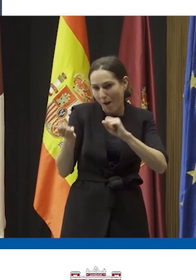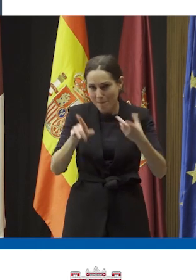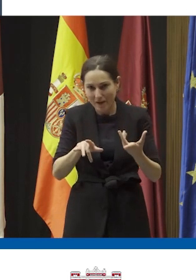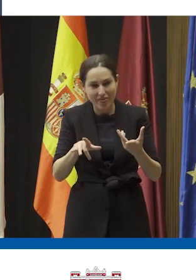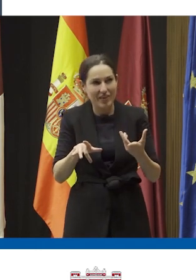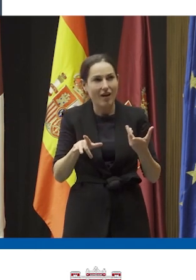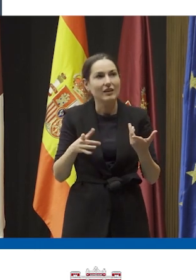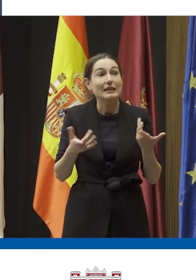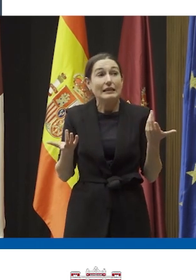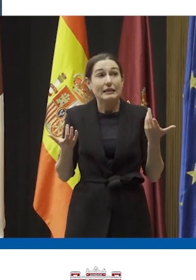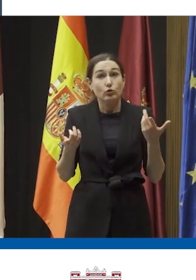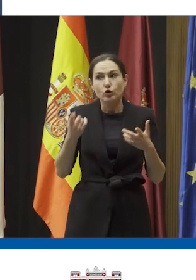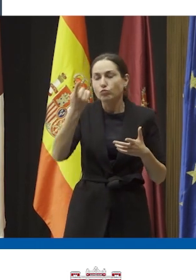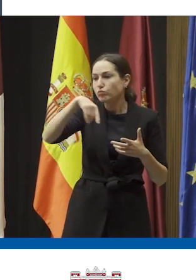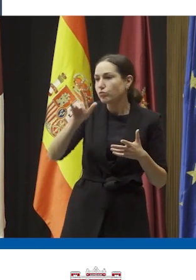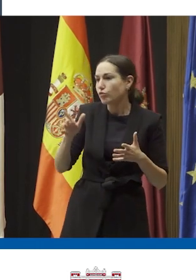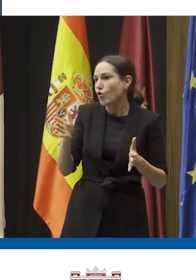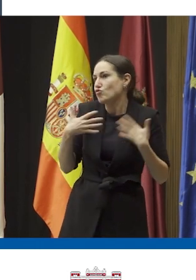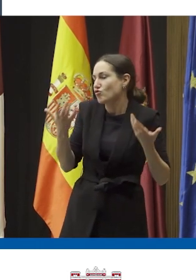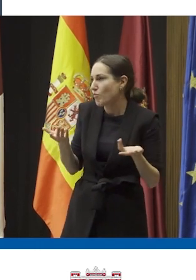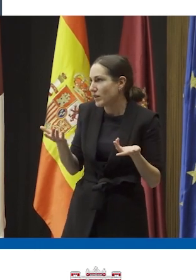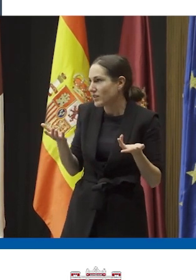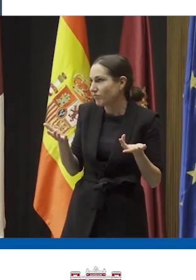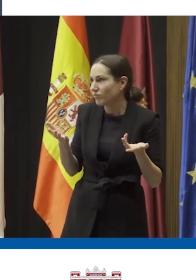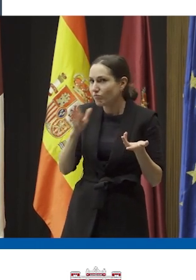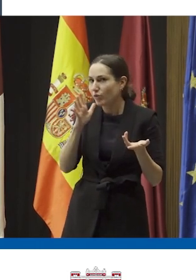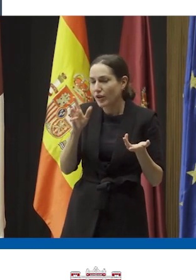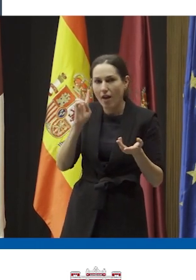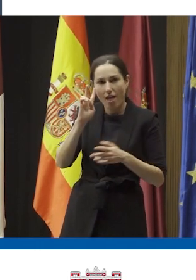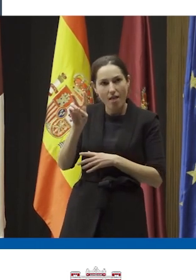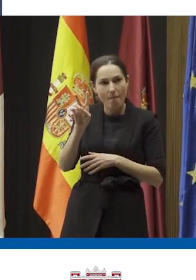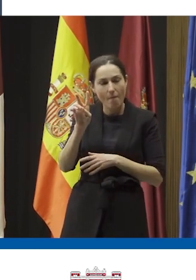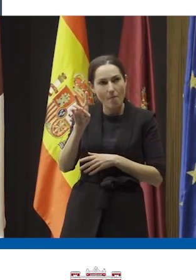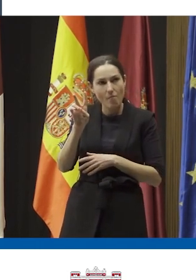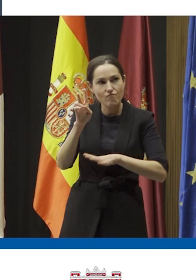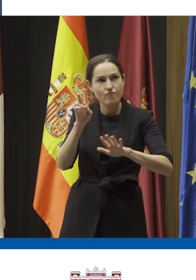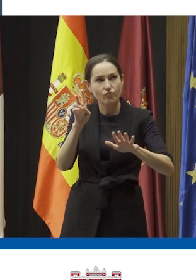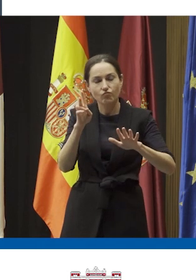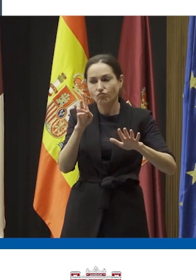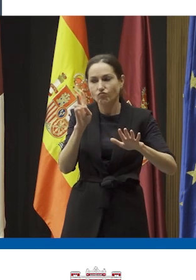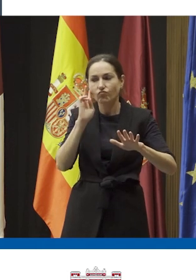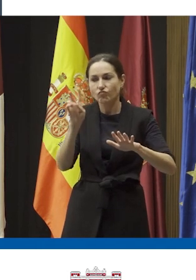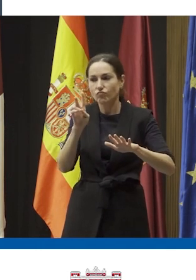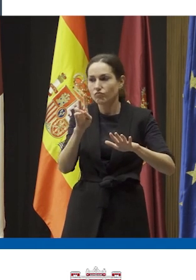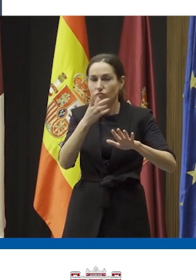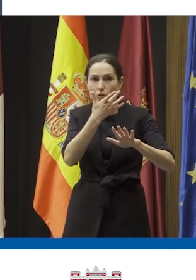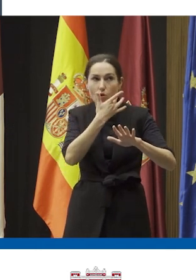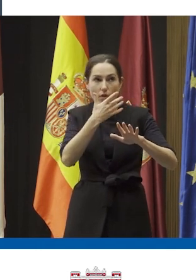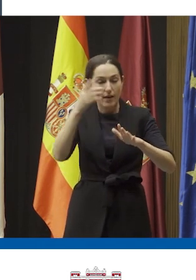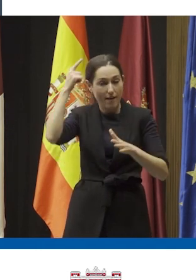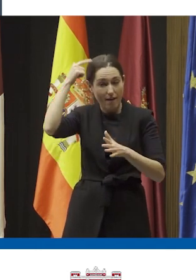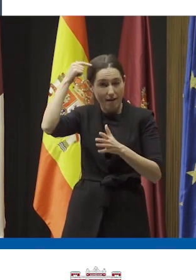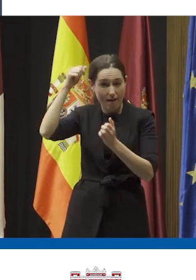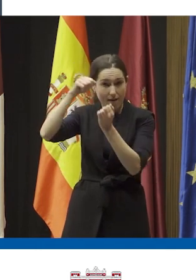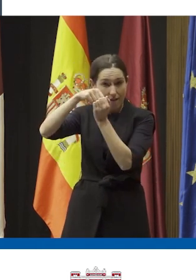el chamán. Y le sorprenderá seguramente, como a todos, el ver, conocer la existencia de cráneos